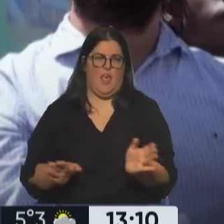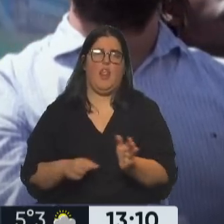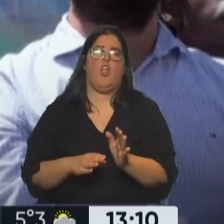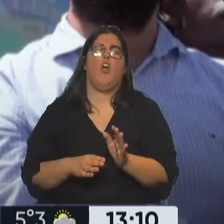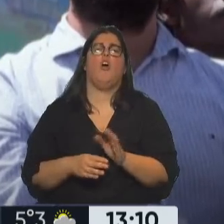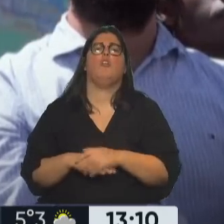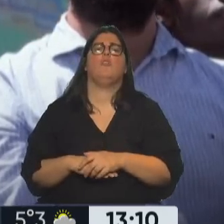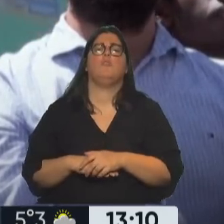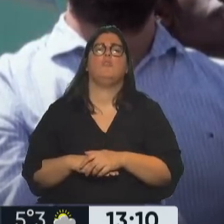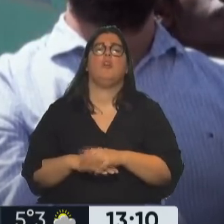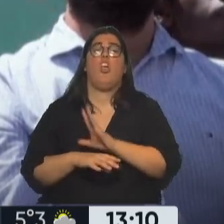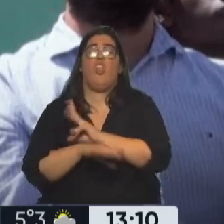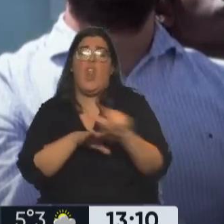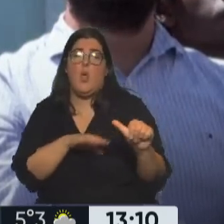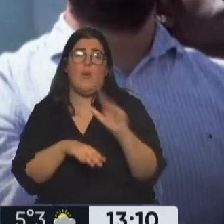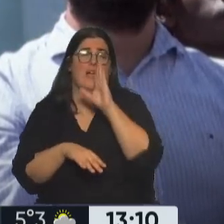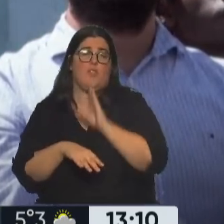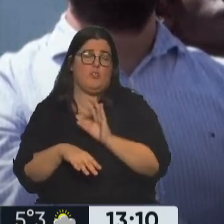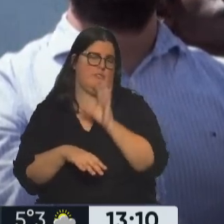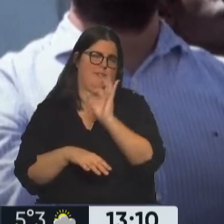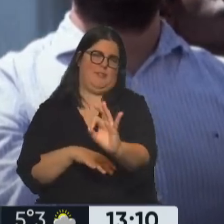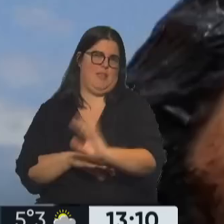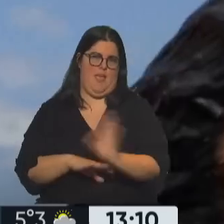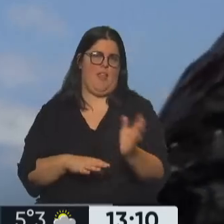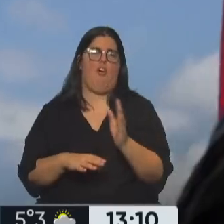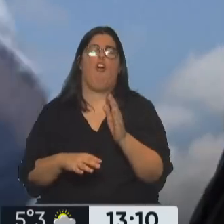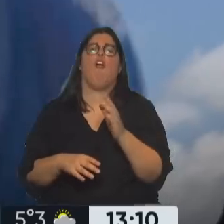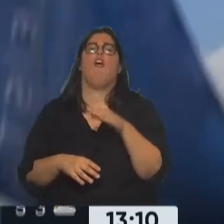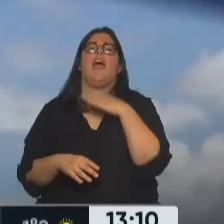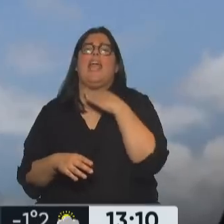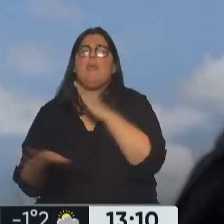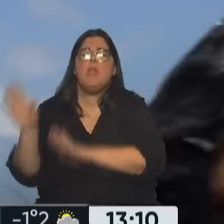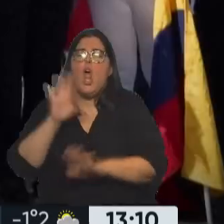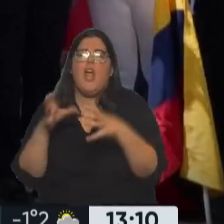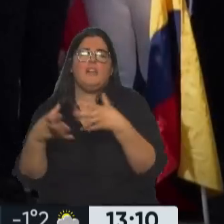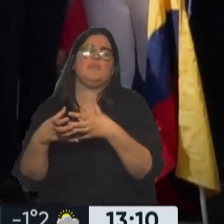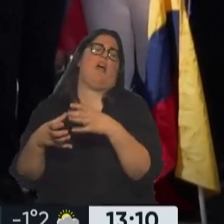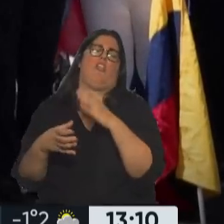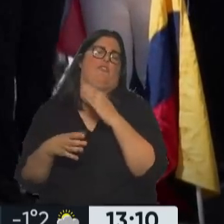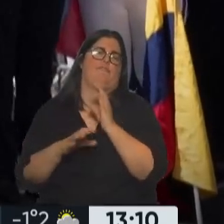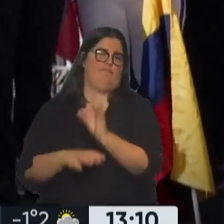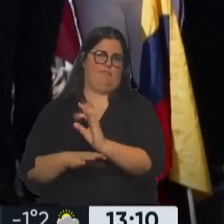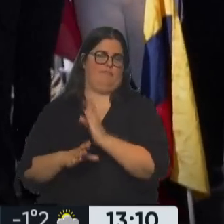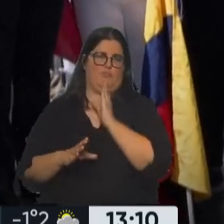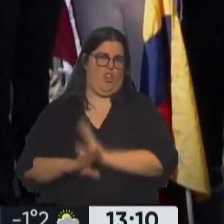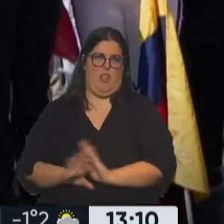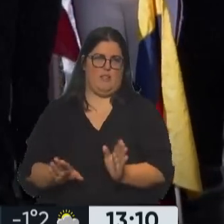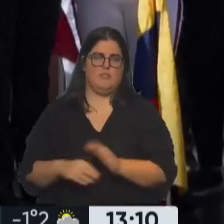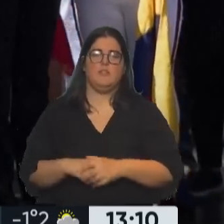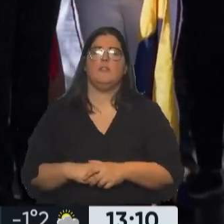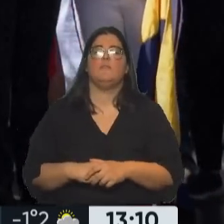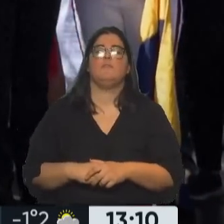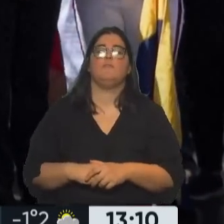cero tolerancia a la delincuencia común y el crimen organizado. este 20 de agosto tenemos la